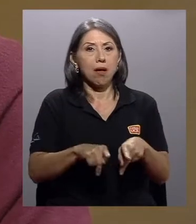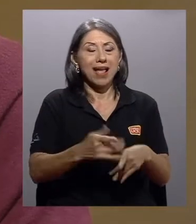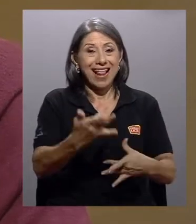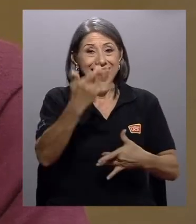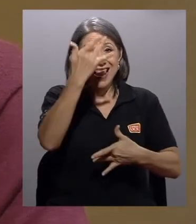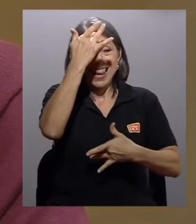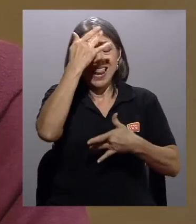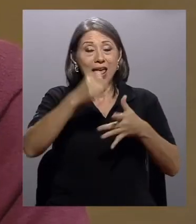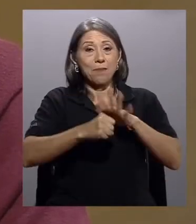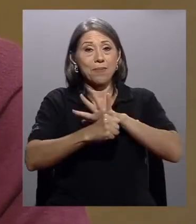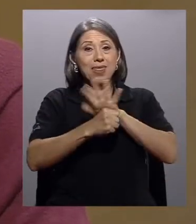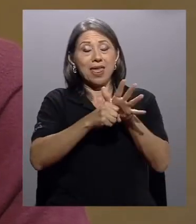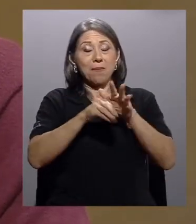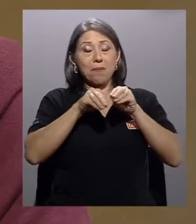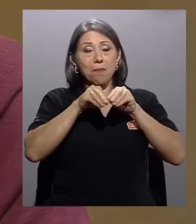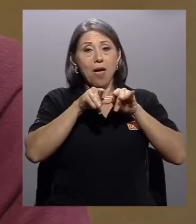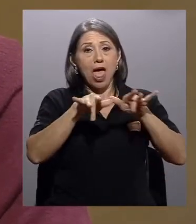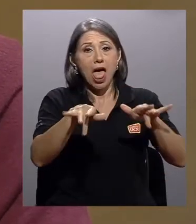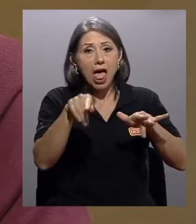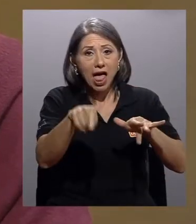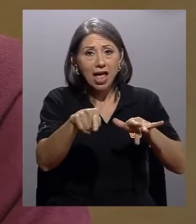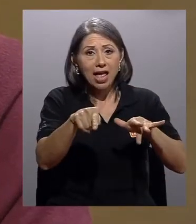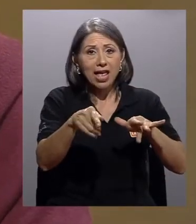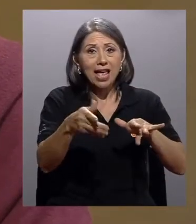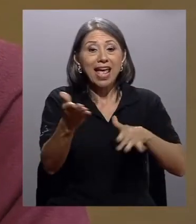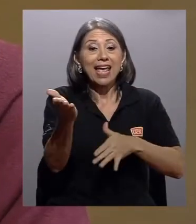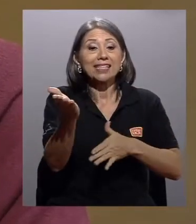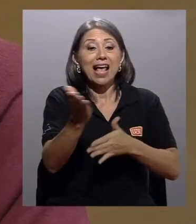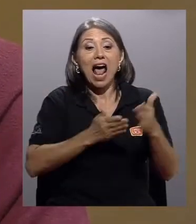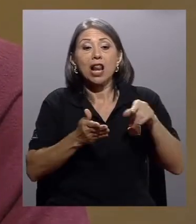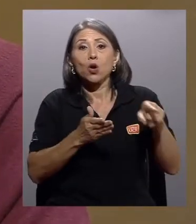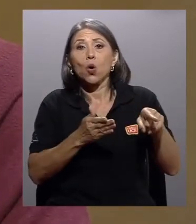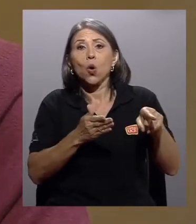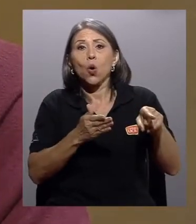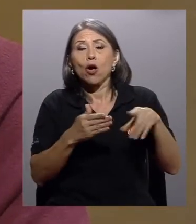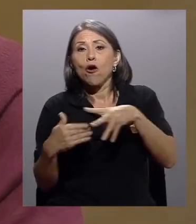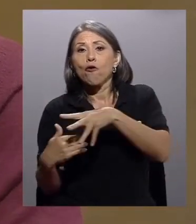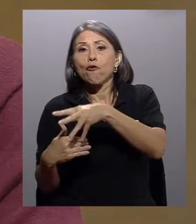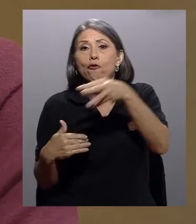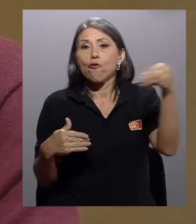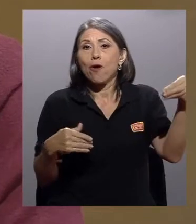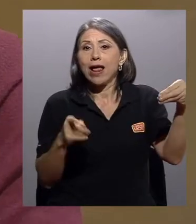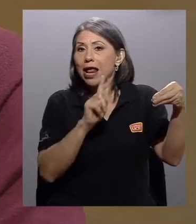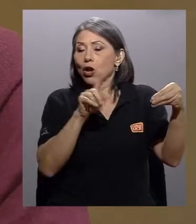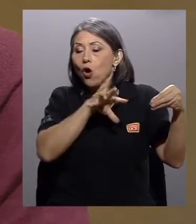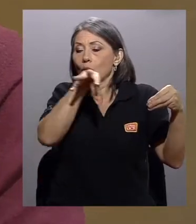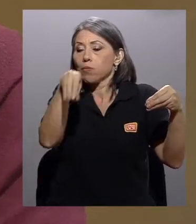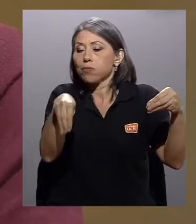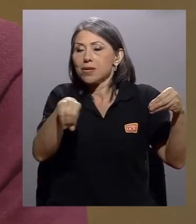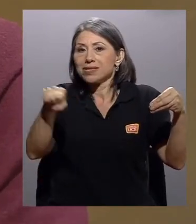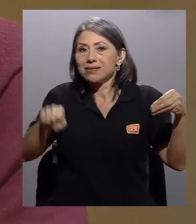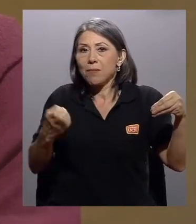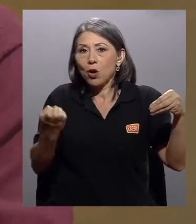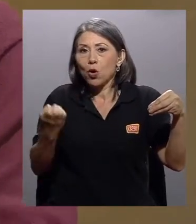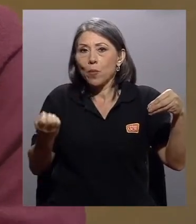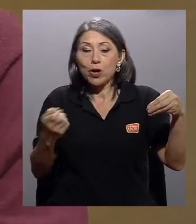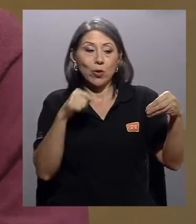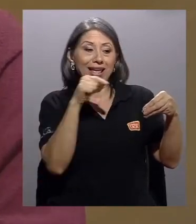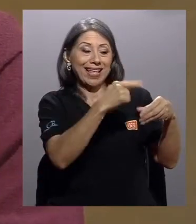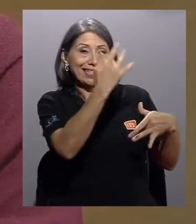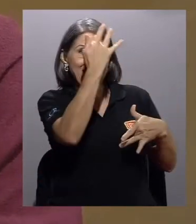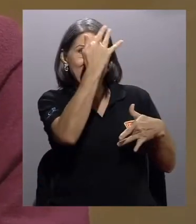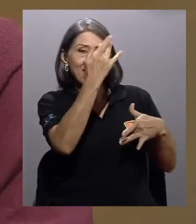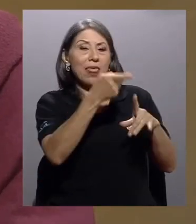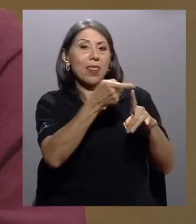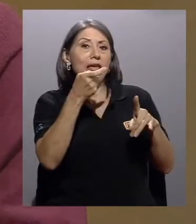o la pandemia es un elemento externo al sistema económico, ¿no? O sea, es un elemento que viene de la